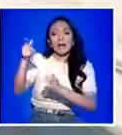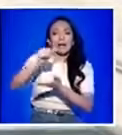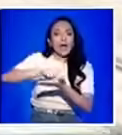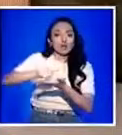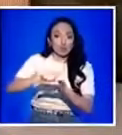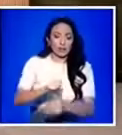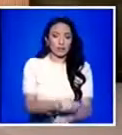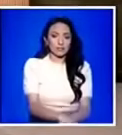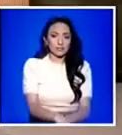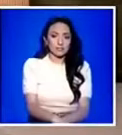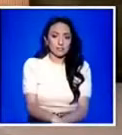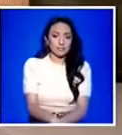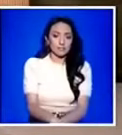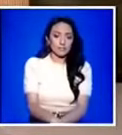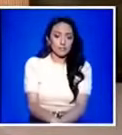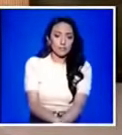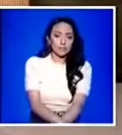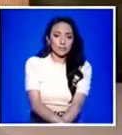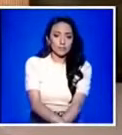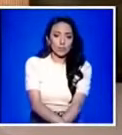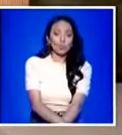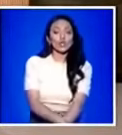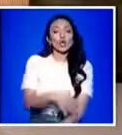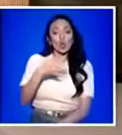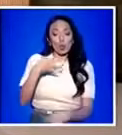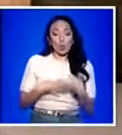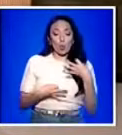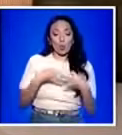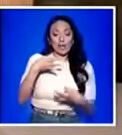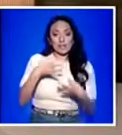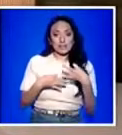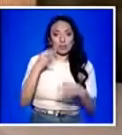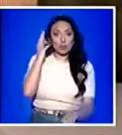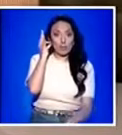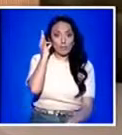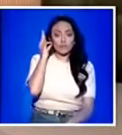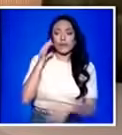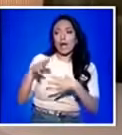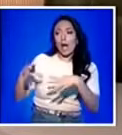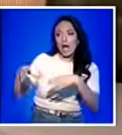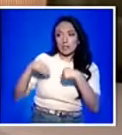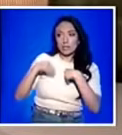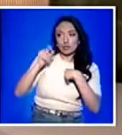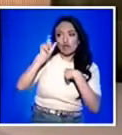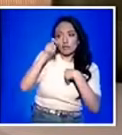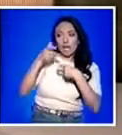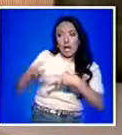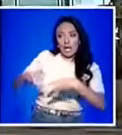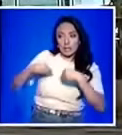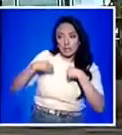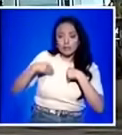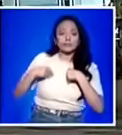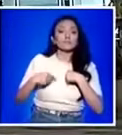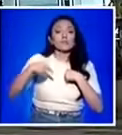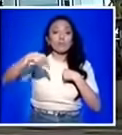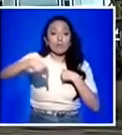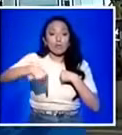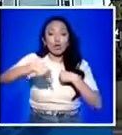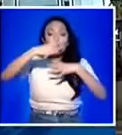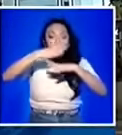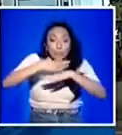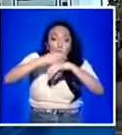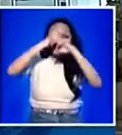SUAY. La jueza María Fernanda Castro aceptó el pedido de la Fiscalía y dictó esta madrugada